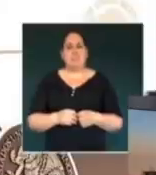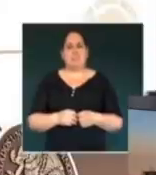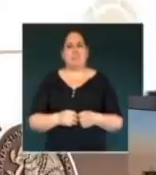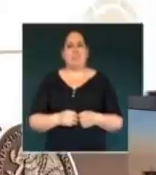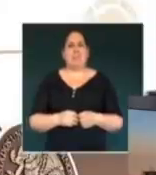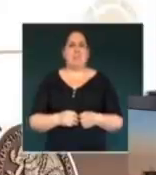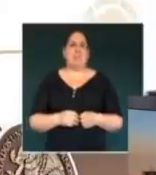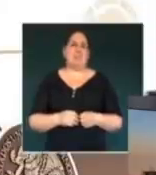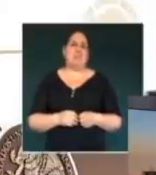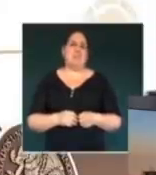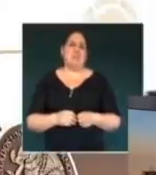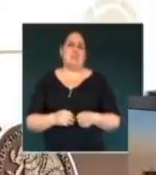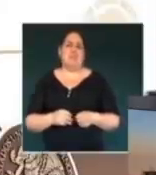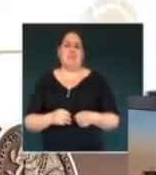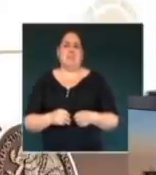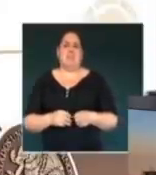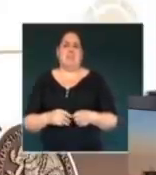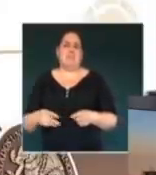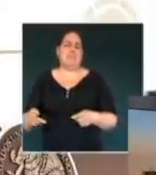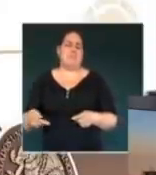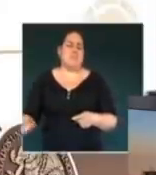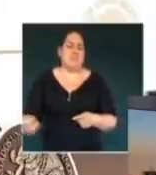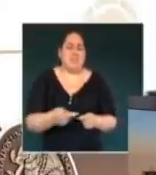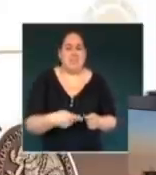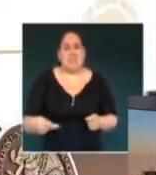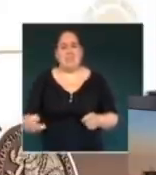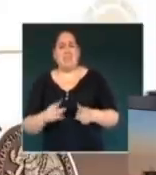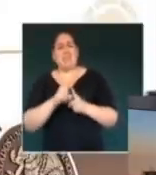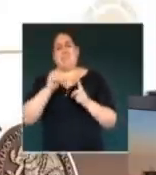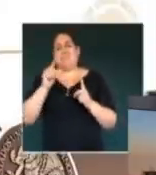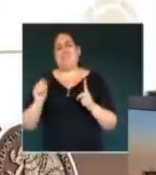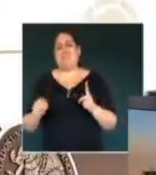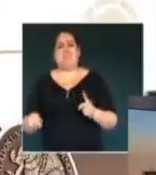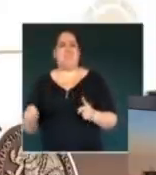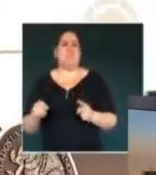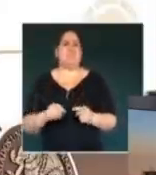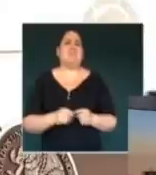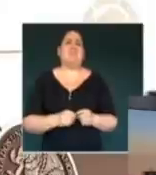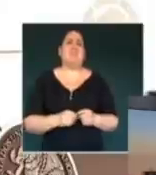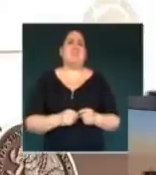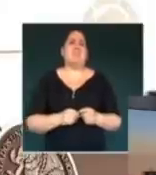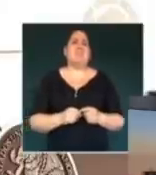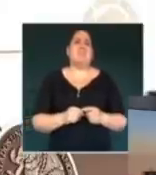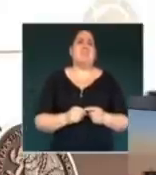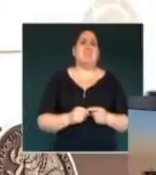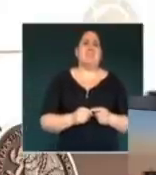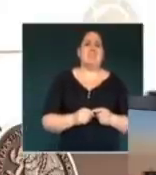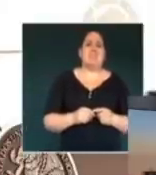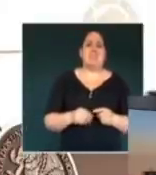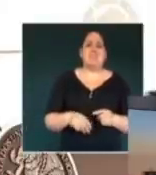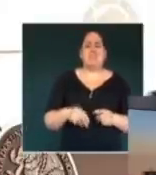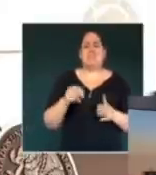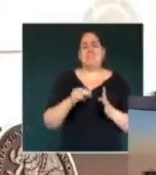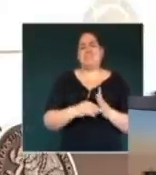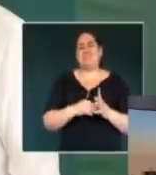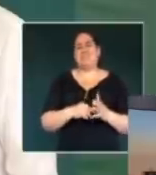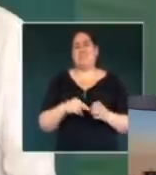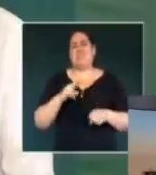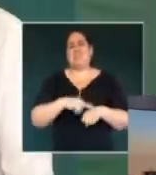El pueblo de México, desgraciadamente, es de los pueblos con más